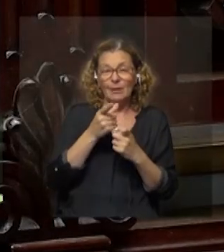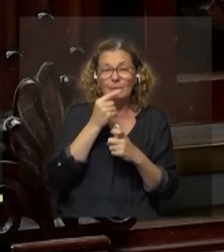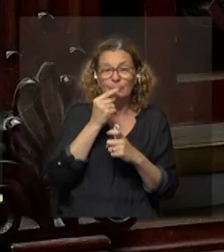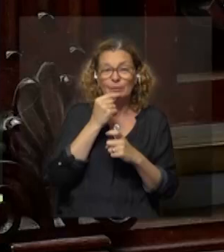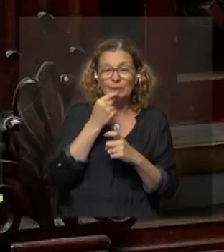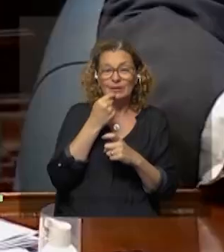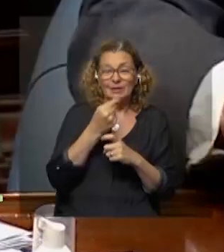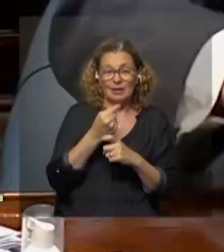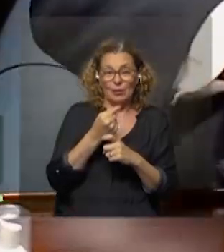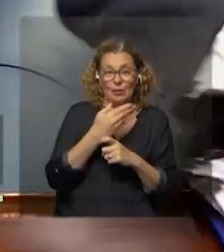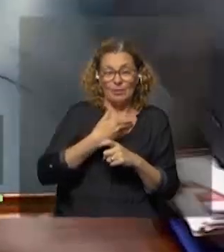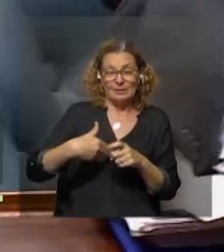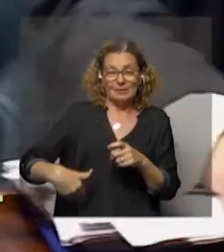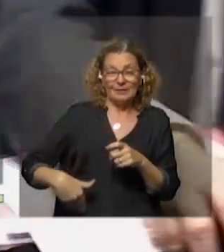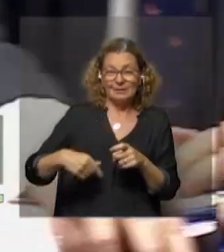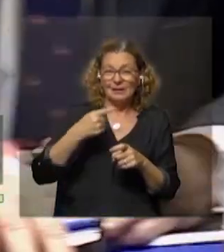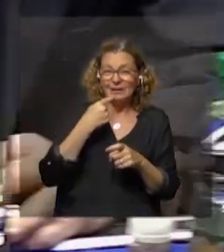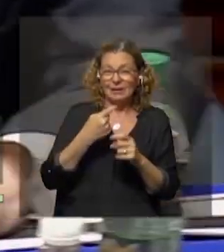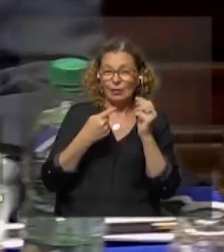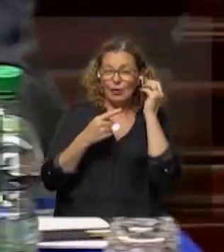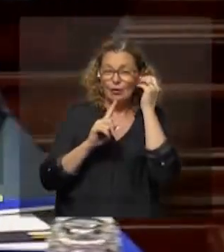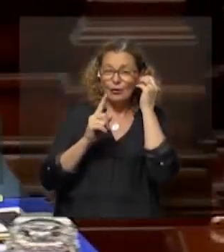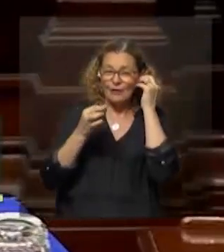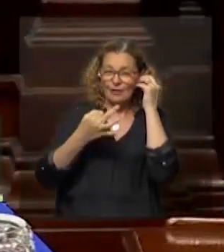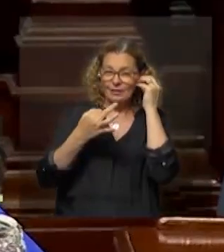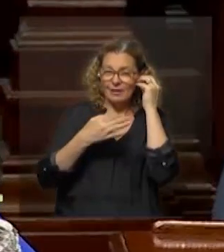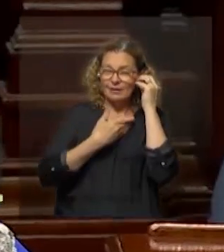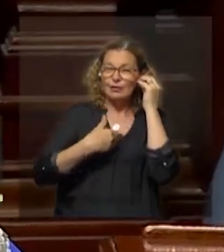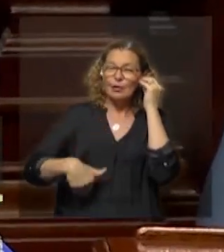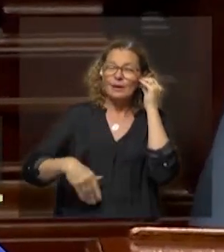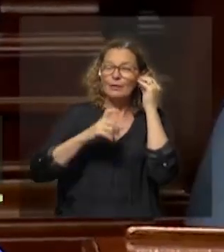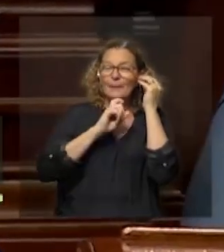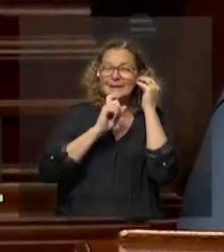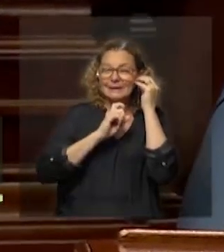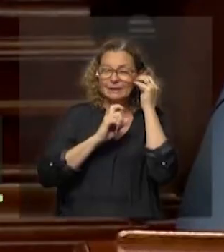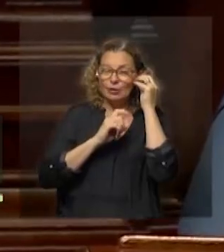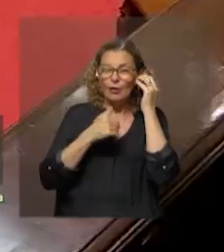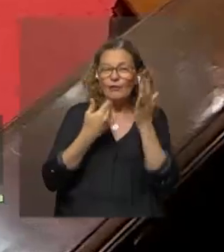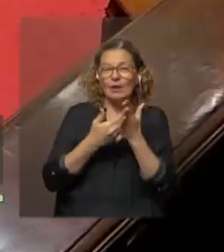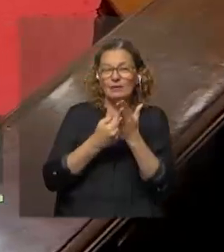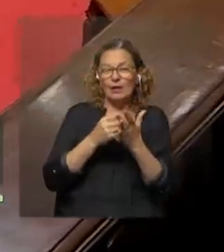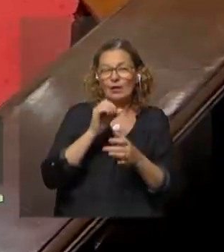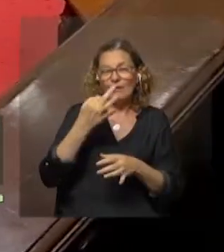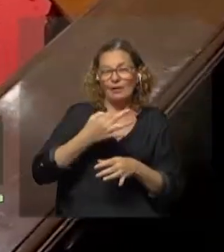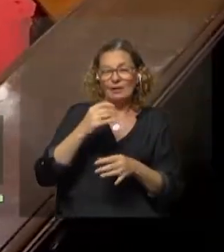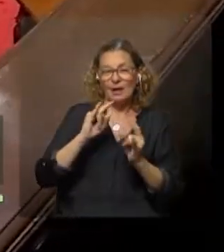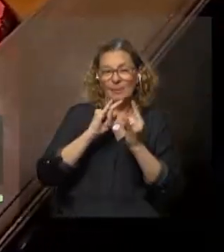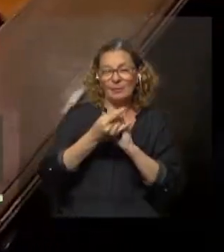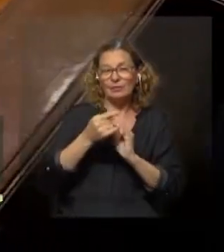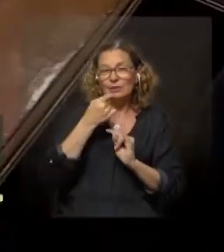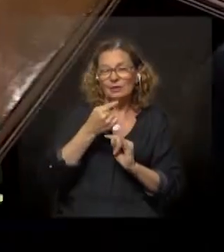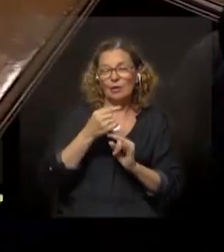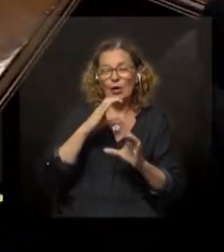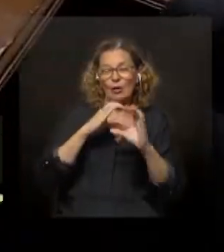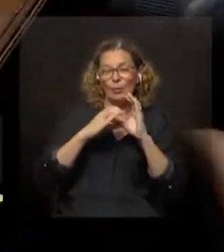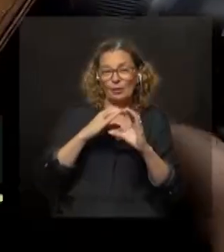afirmó el mandatario el presidente dijo que no es cierto que el gobierno haya mentido o faltado la verdad en el parlamento y aseguró que las